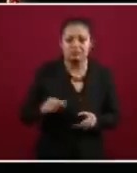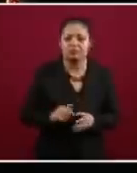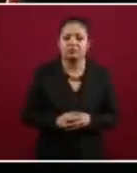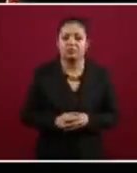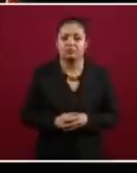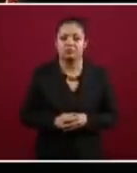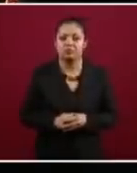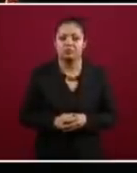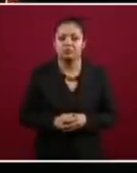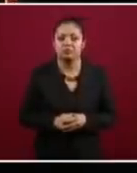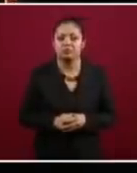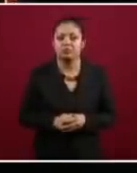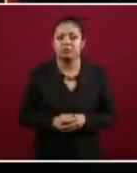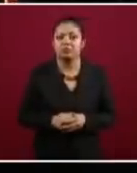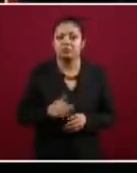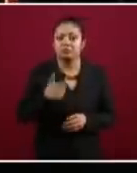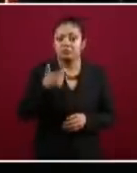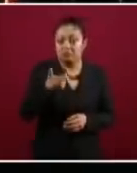y se reducen